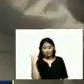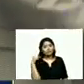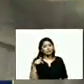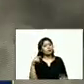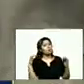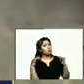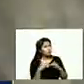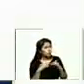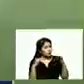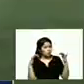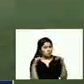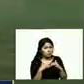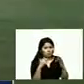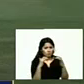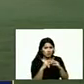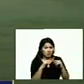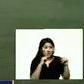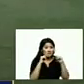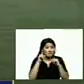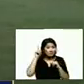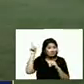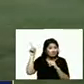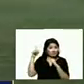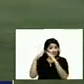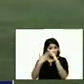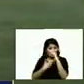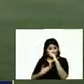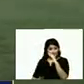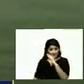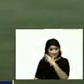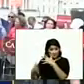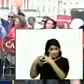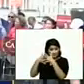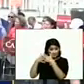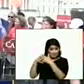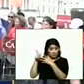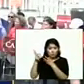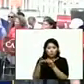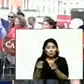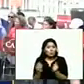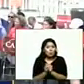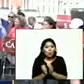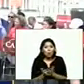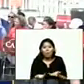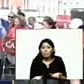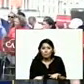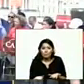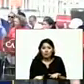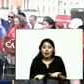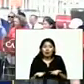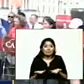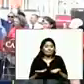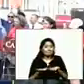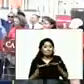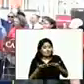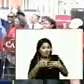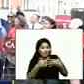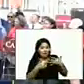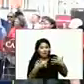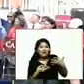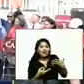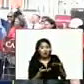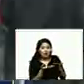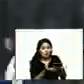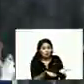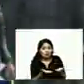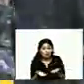altos miembros de la Casa Blanca para hablar sobre las soluciones definitivas y dar certidumbre jurídica a los salvadoreños. Con